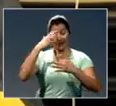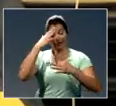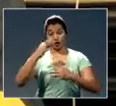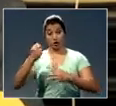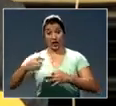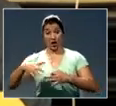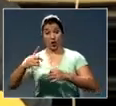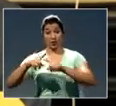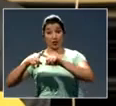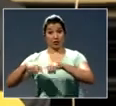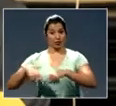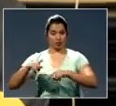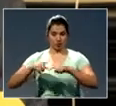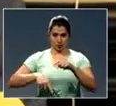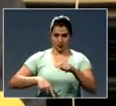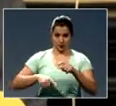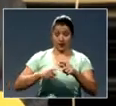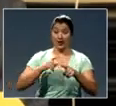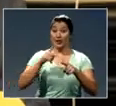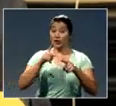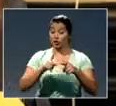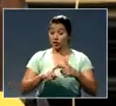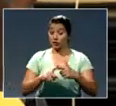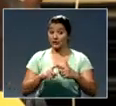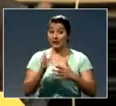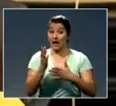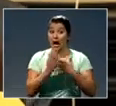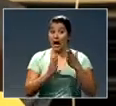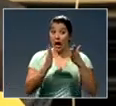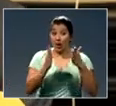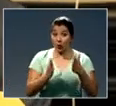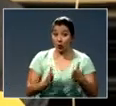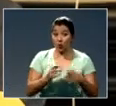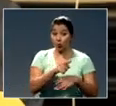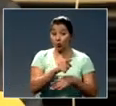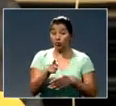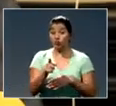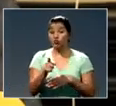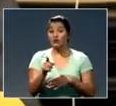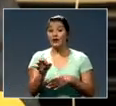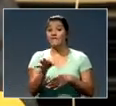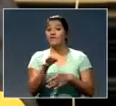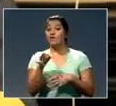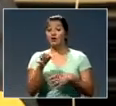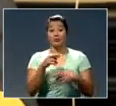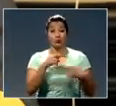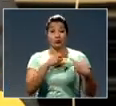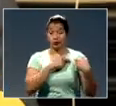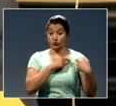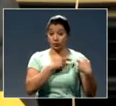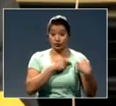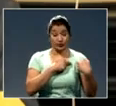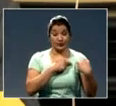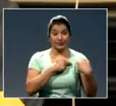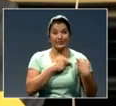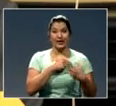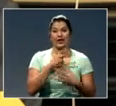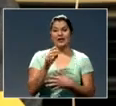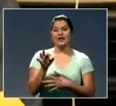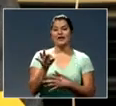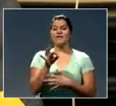que algunos, de manera irresponsable, de manera